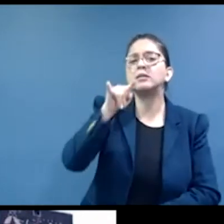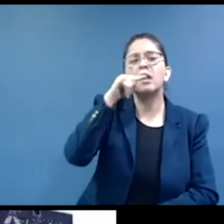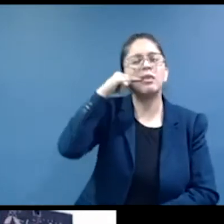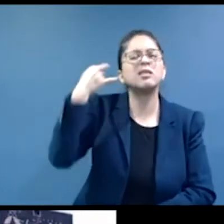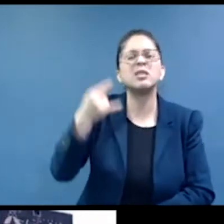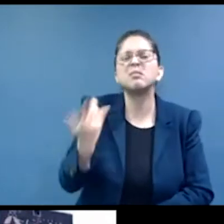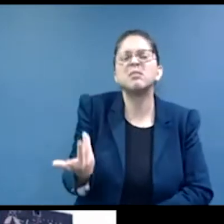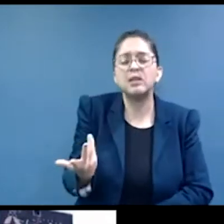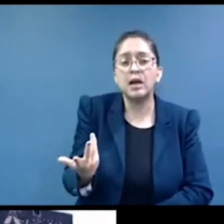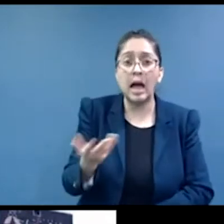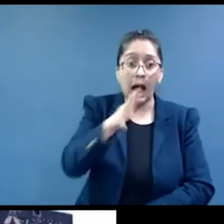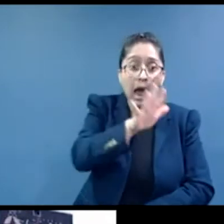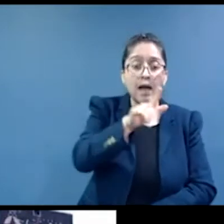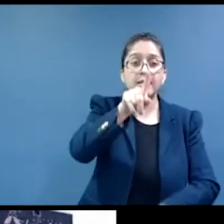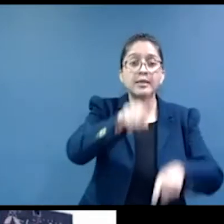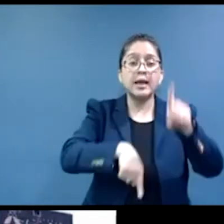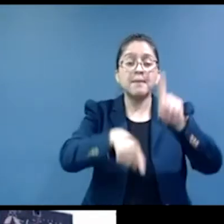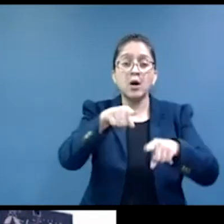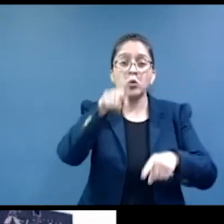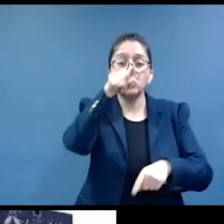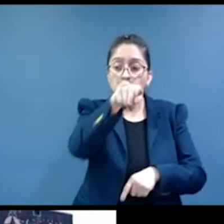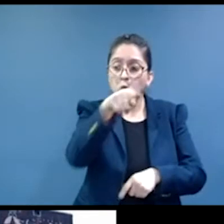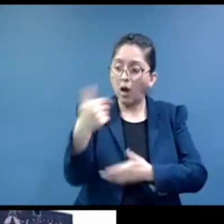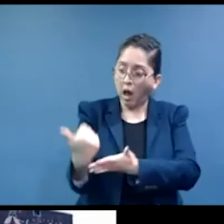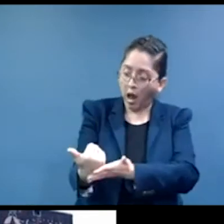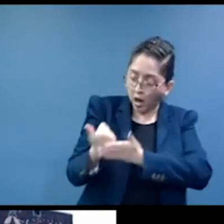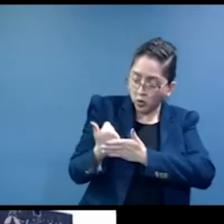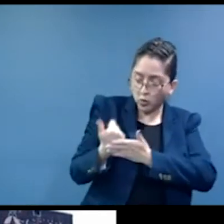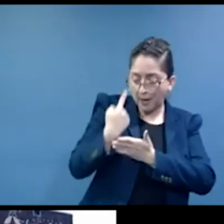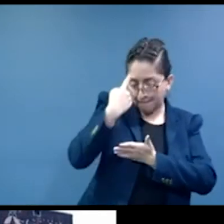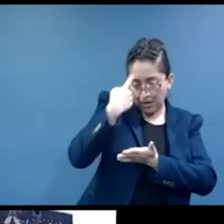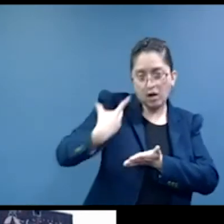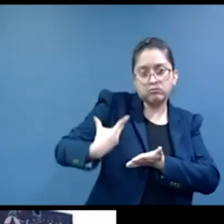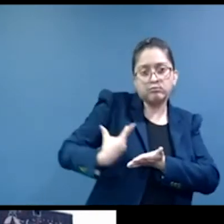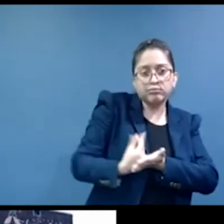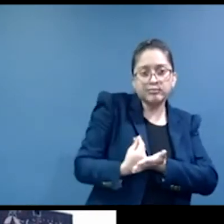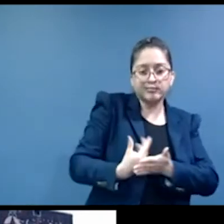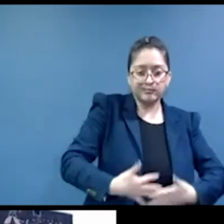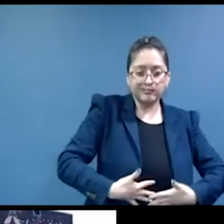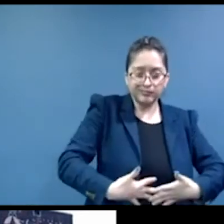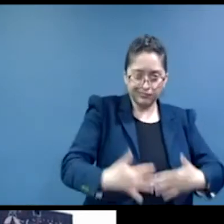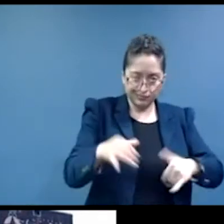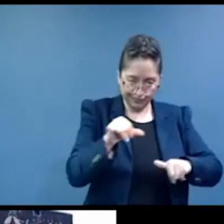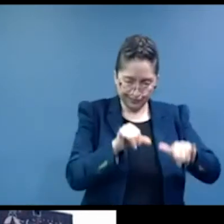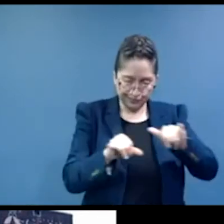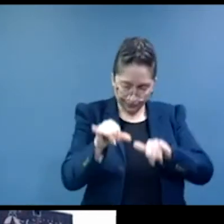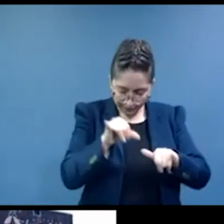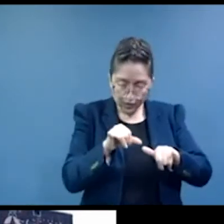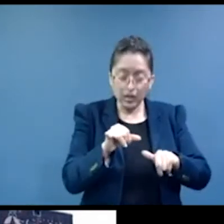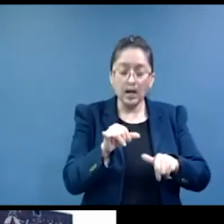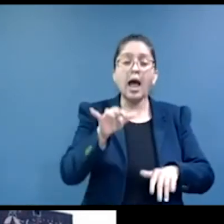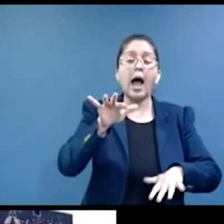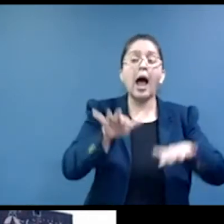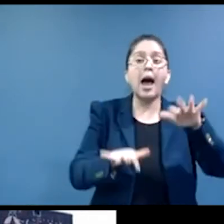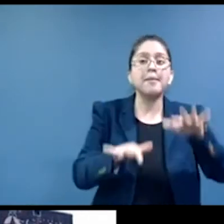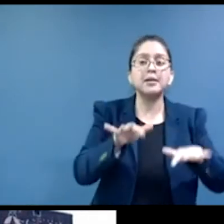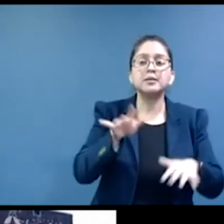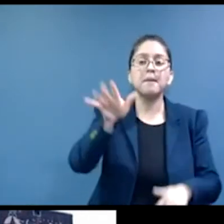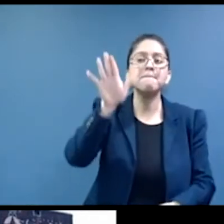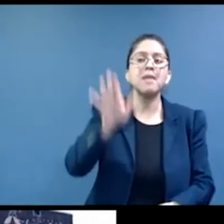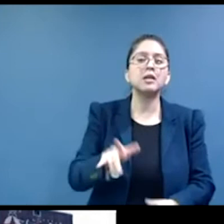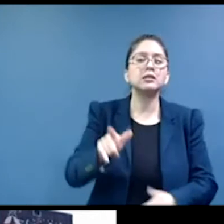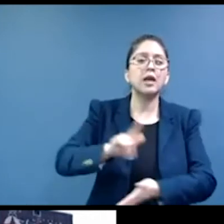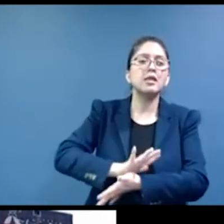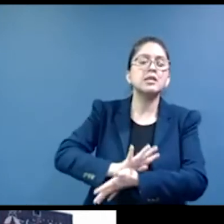de edad de los programas de reproducción asistida resultan ambiguos o discriminatorios porque no